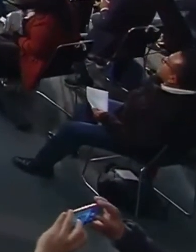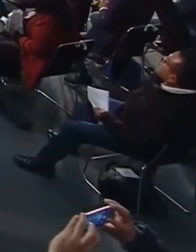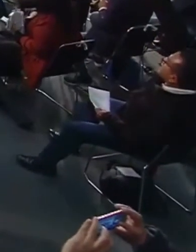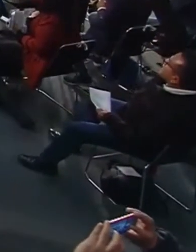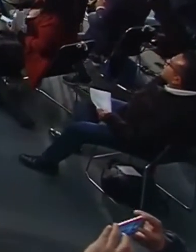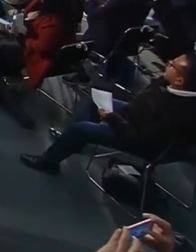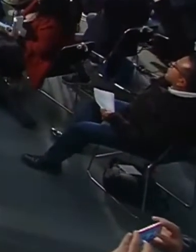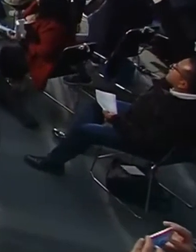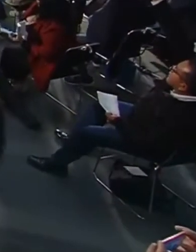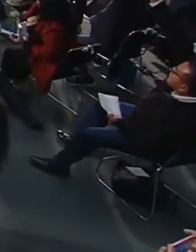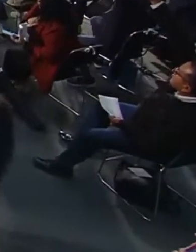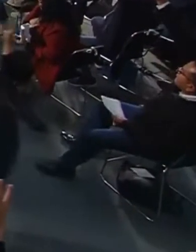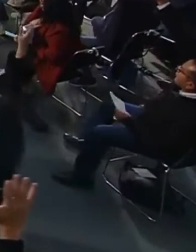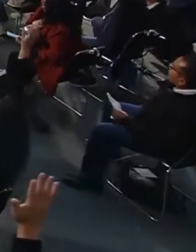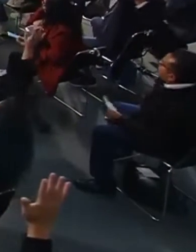Ahí nomás.